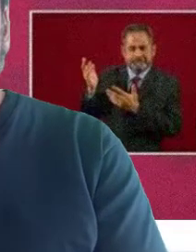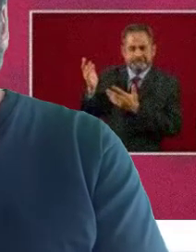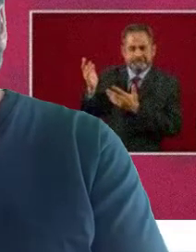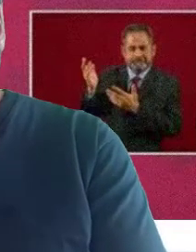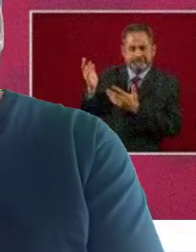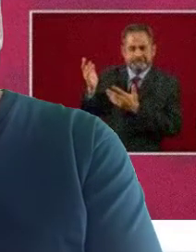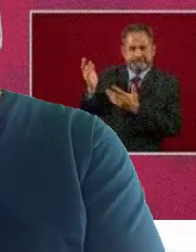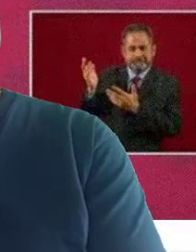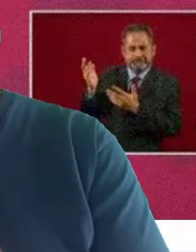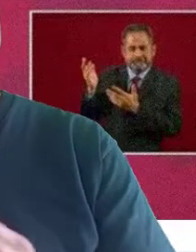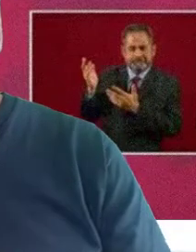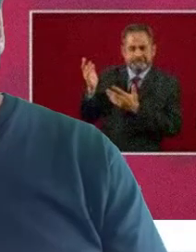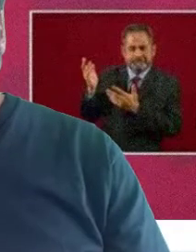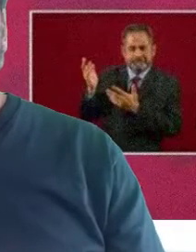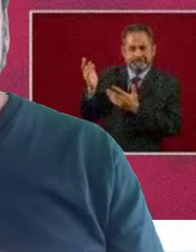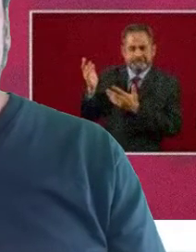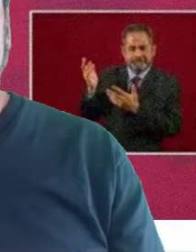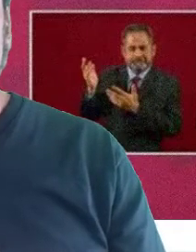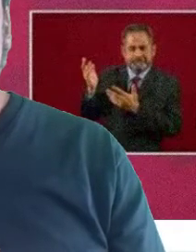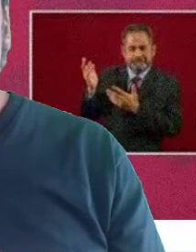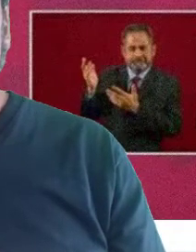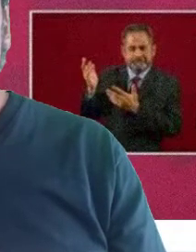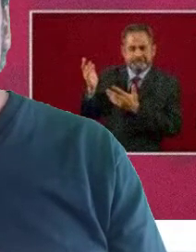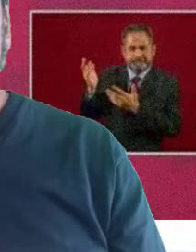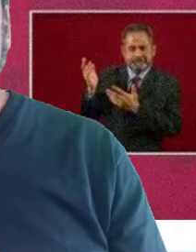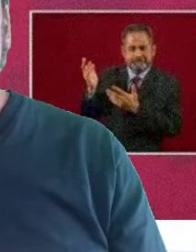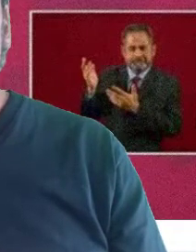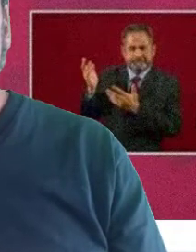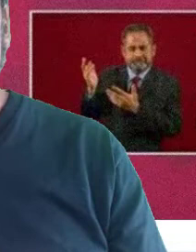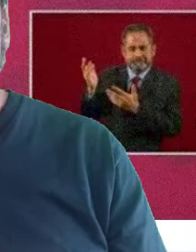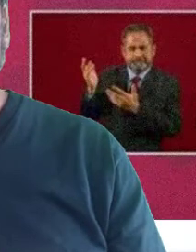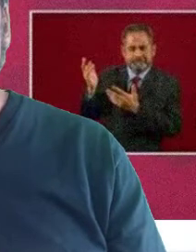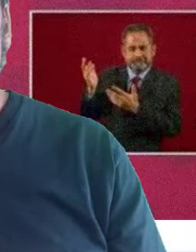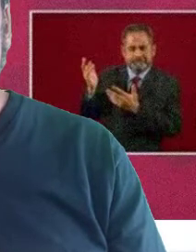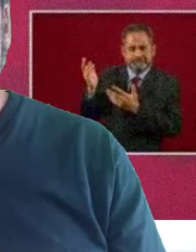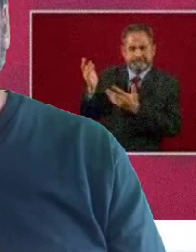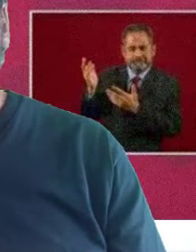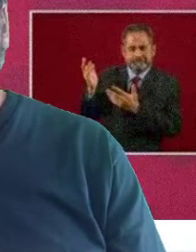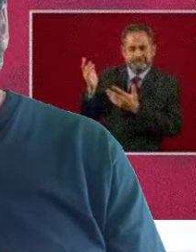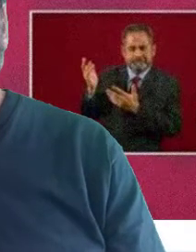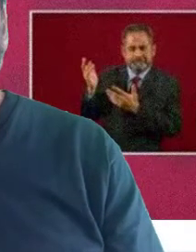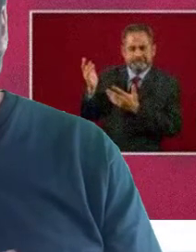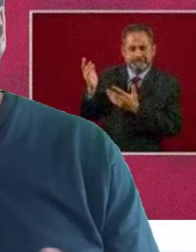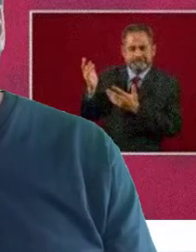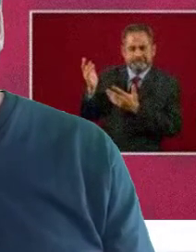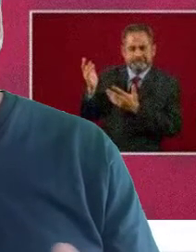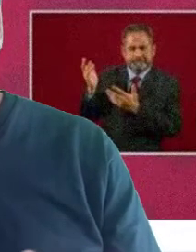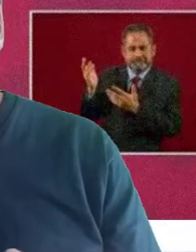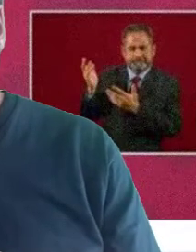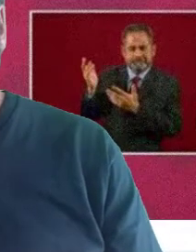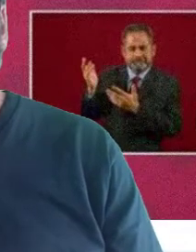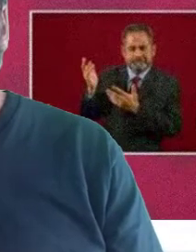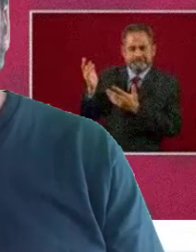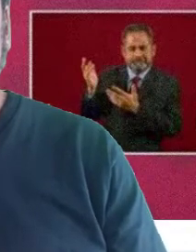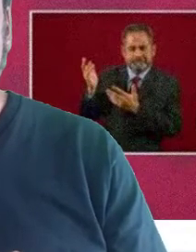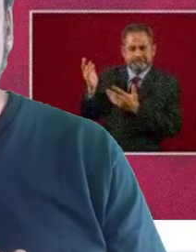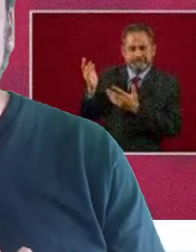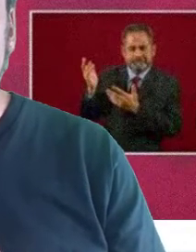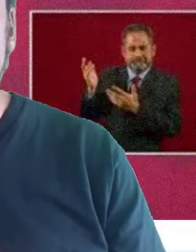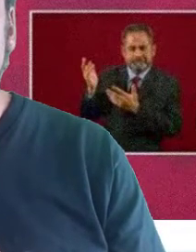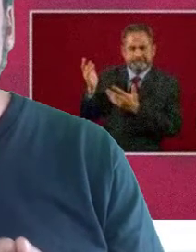brindaron y se prestaban a precisamente también andar guardando las espaldas de tantas cosas que nos hicieron